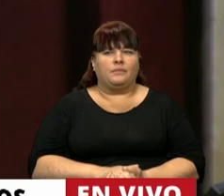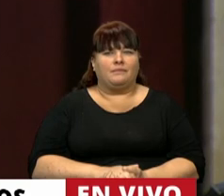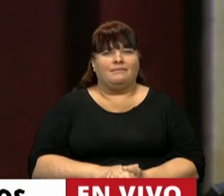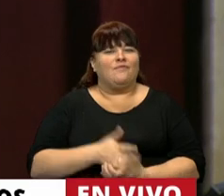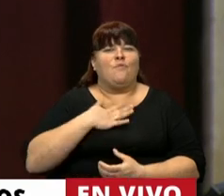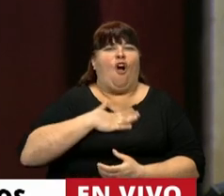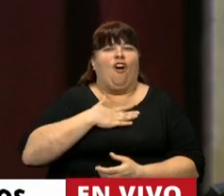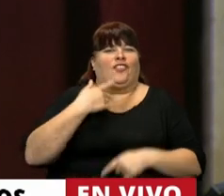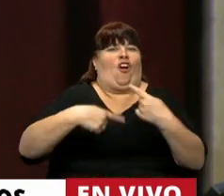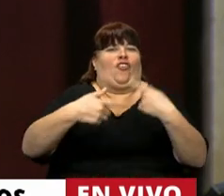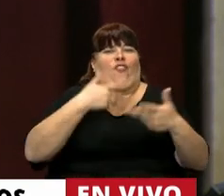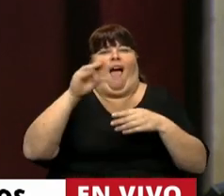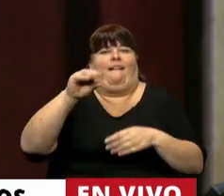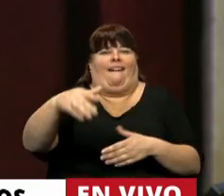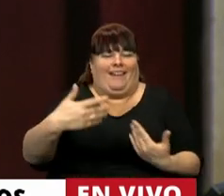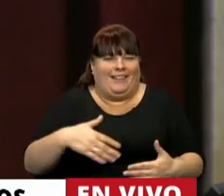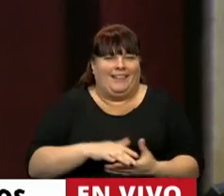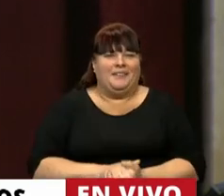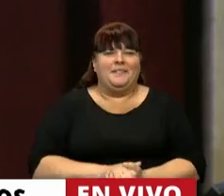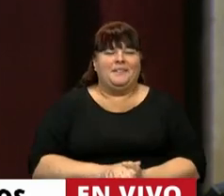Se entusiasmó.